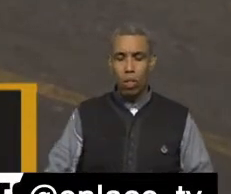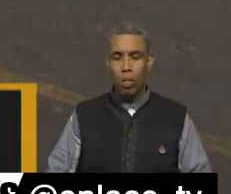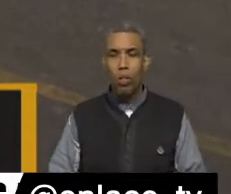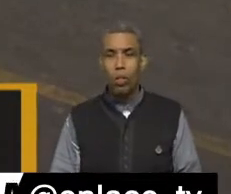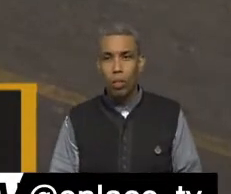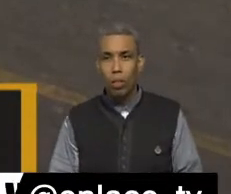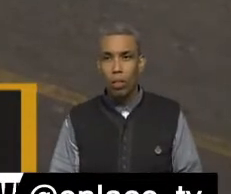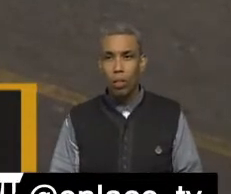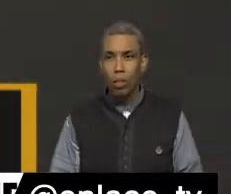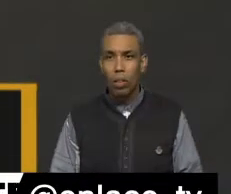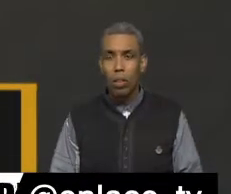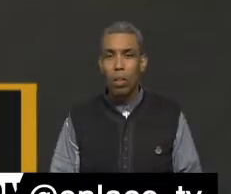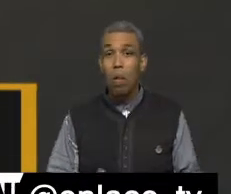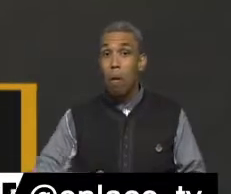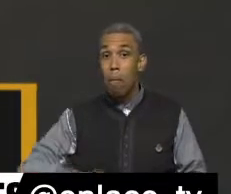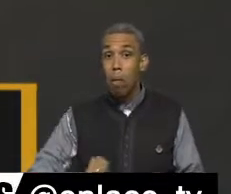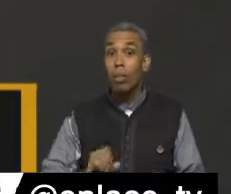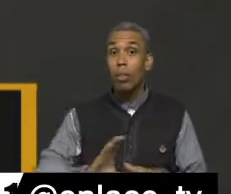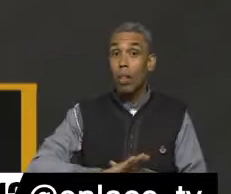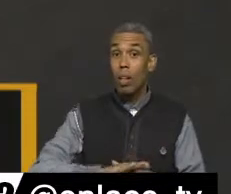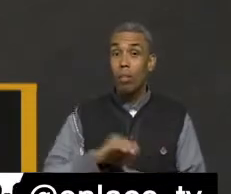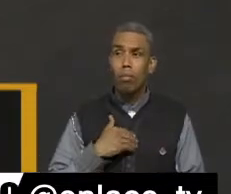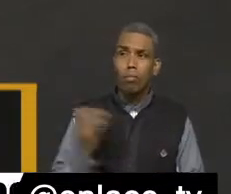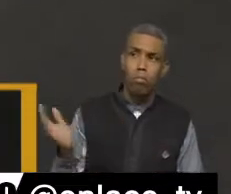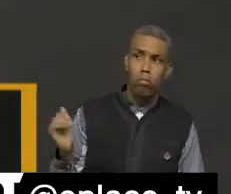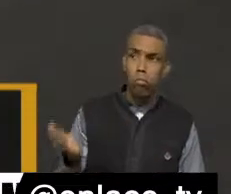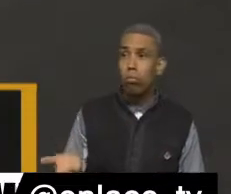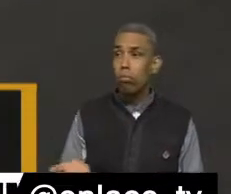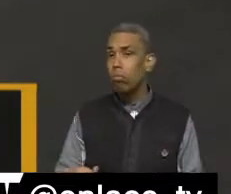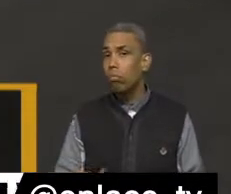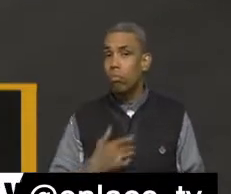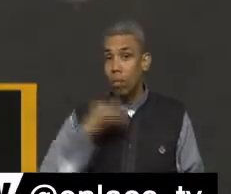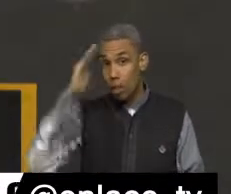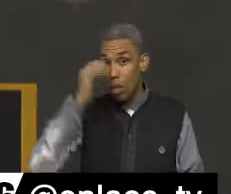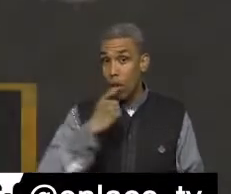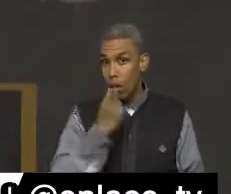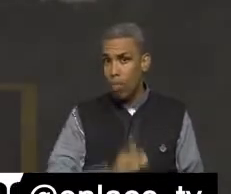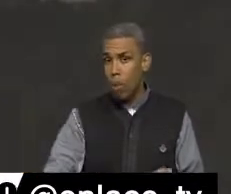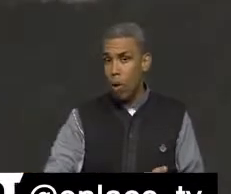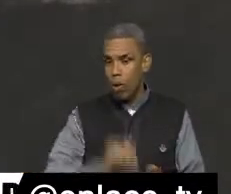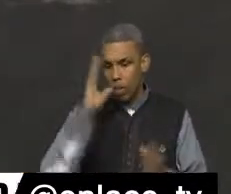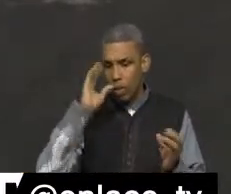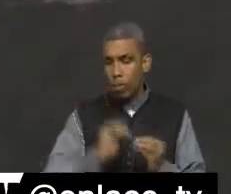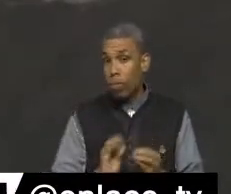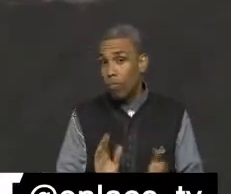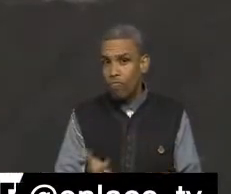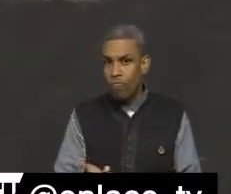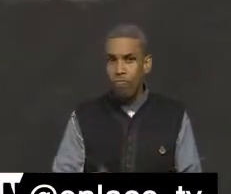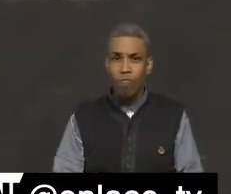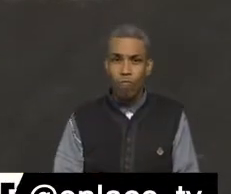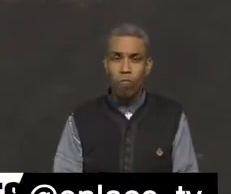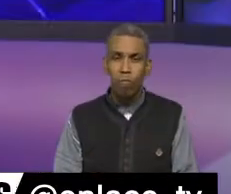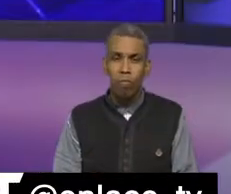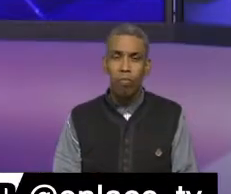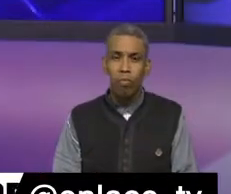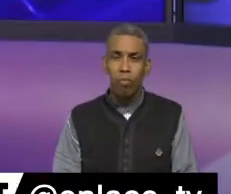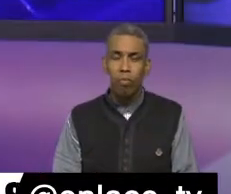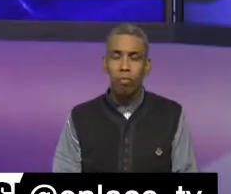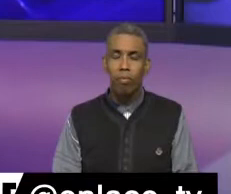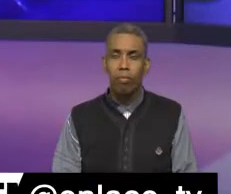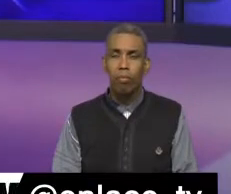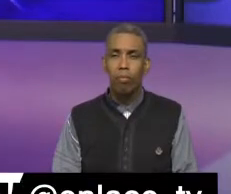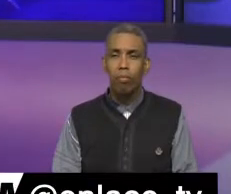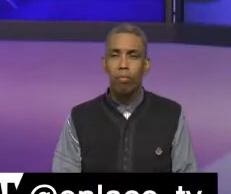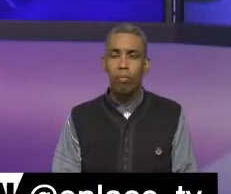como motociclista accidentado esperaban la presencia de las autoridades de tránsito a fin de establecer responsabilidades en este hecho. Y